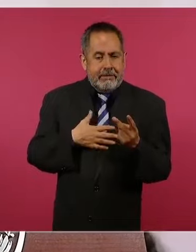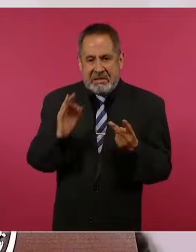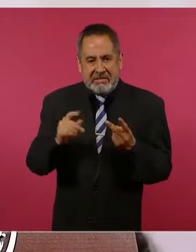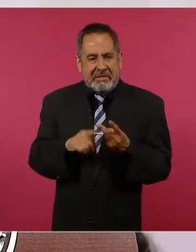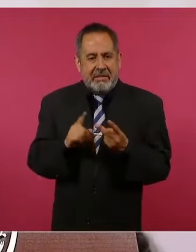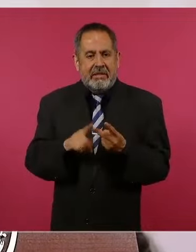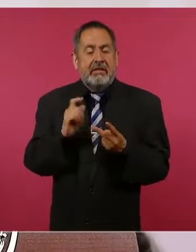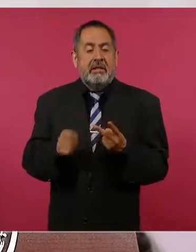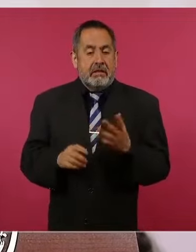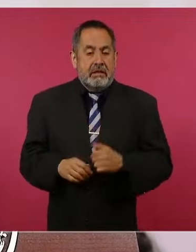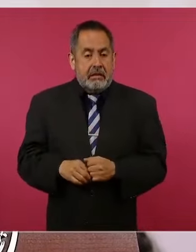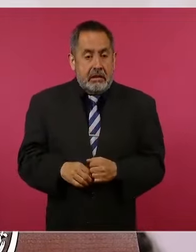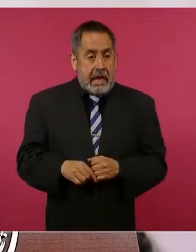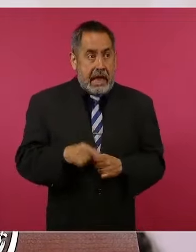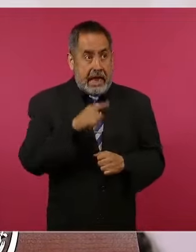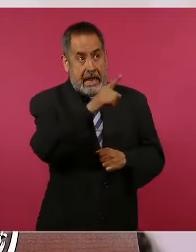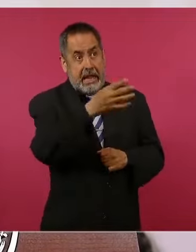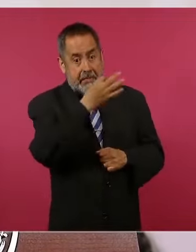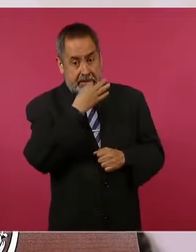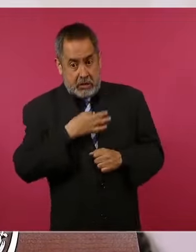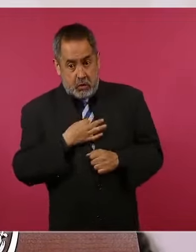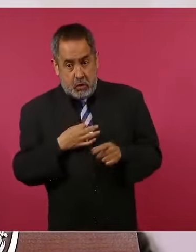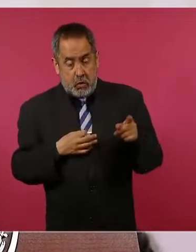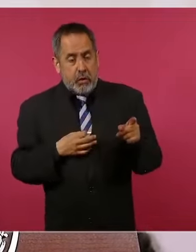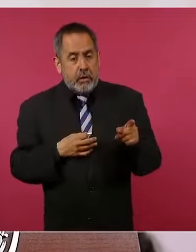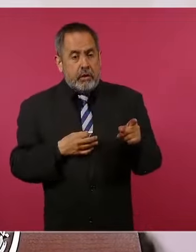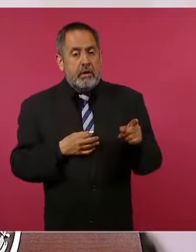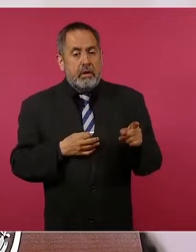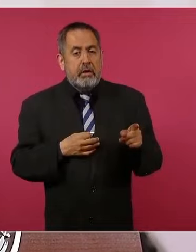gustó, es que me informó de